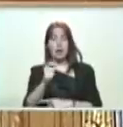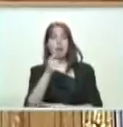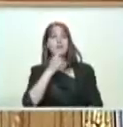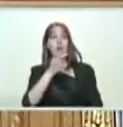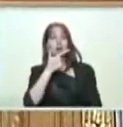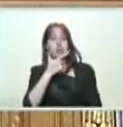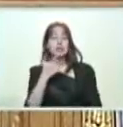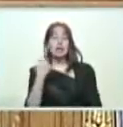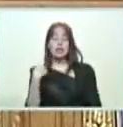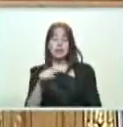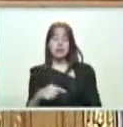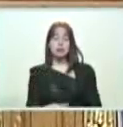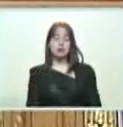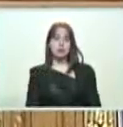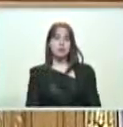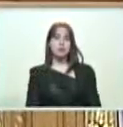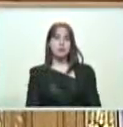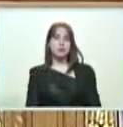tenemos,